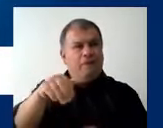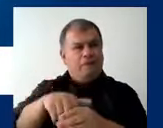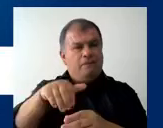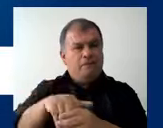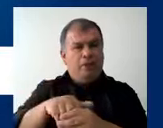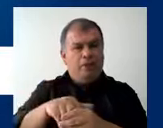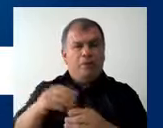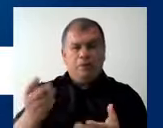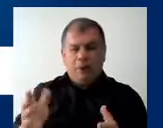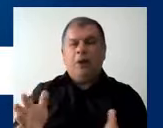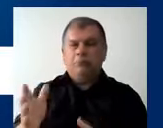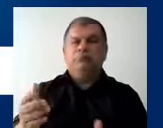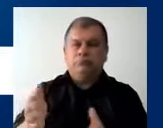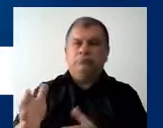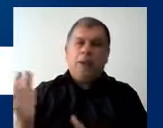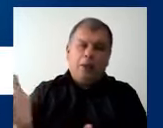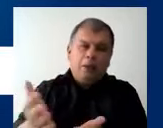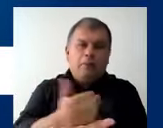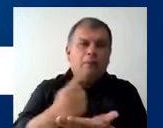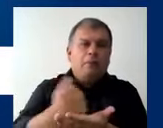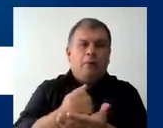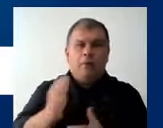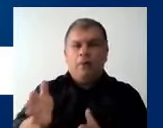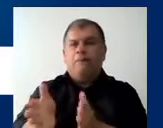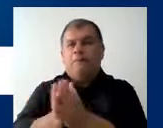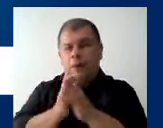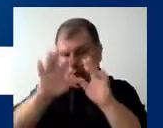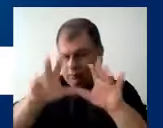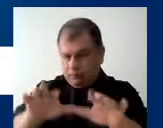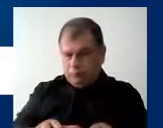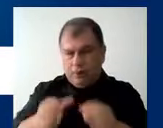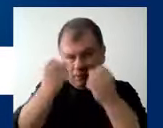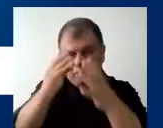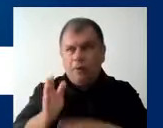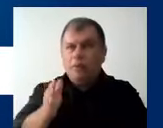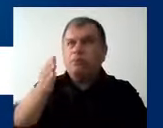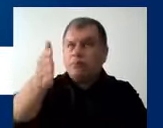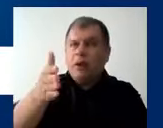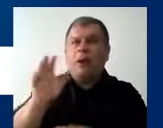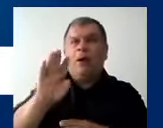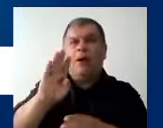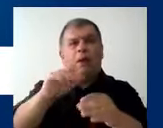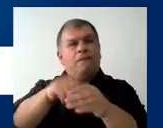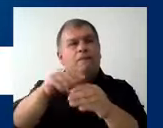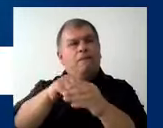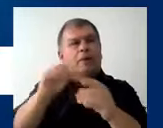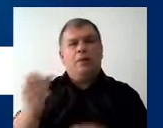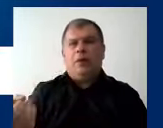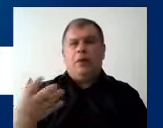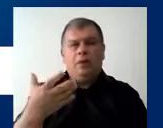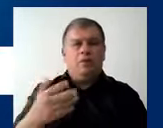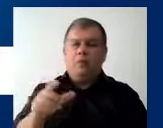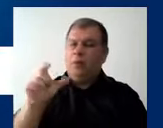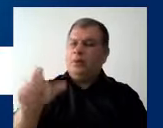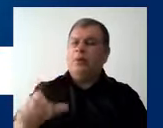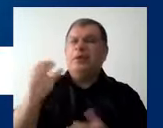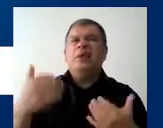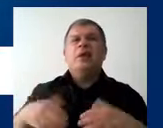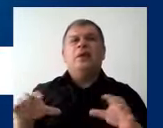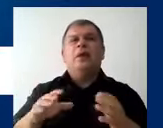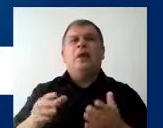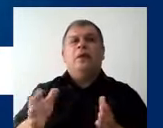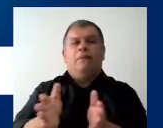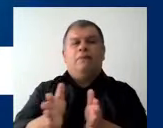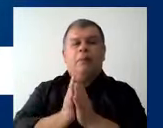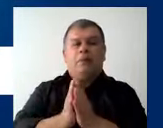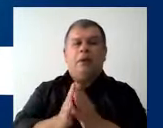hacer efectivo el cobro. Cuando fueron a pedir información al banco, en el banco lo que le dijeron es que la señora lo que tenía que otorgar